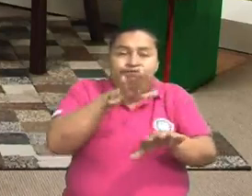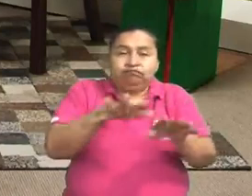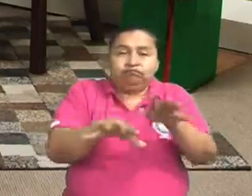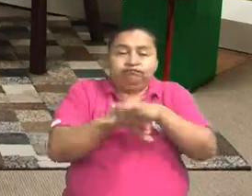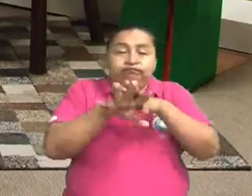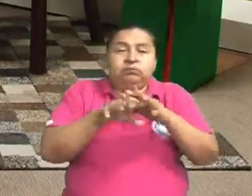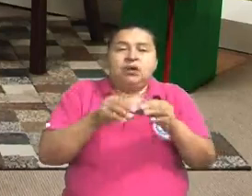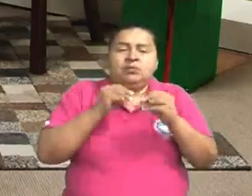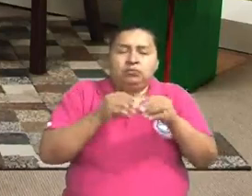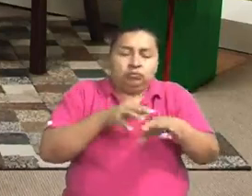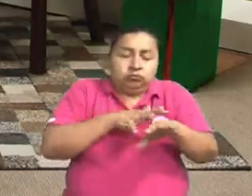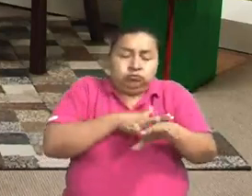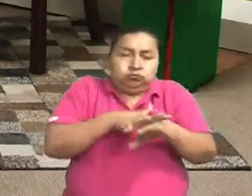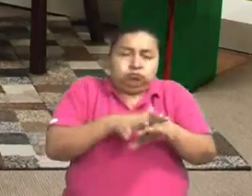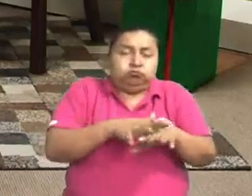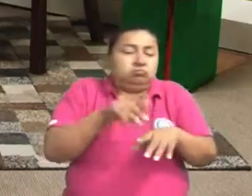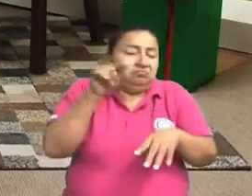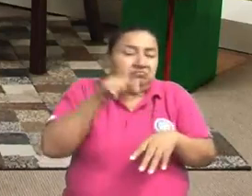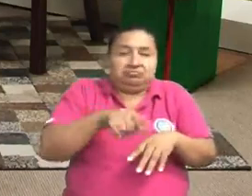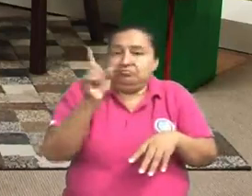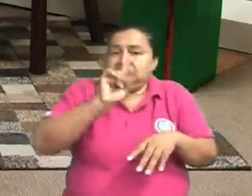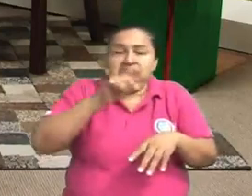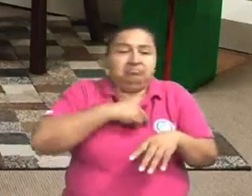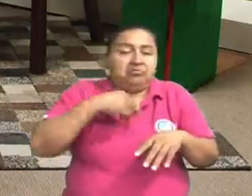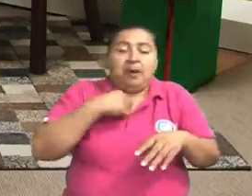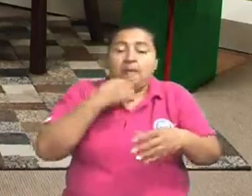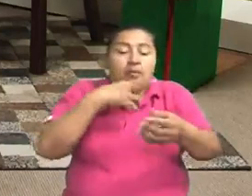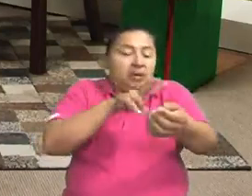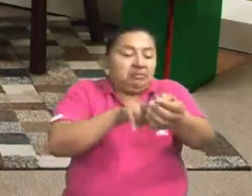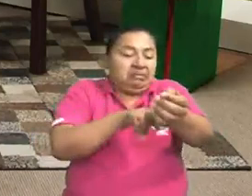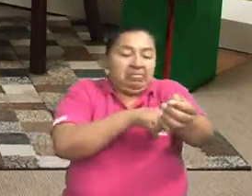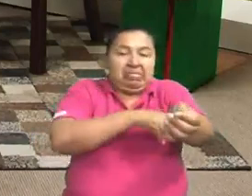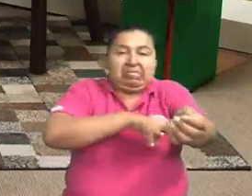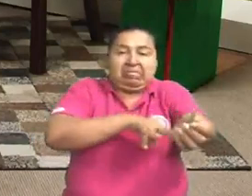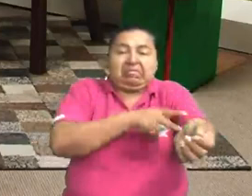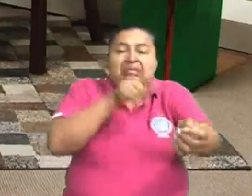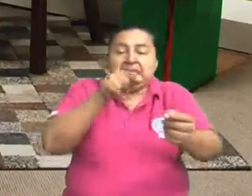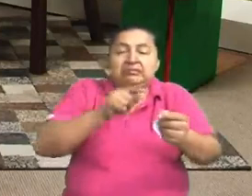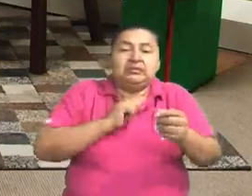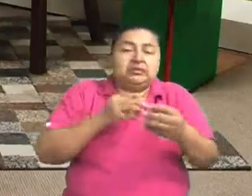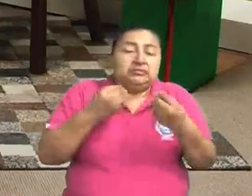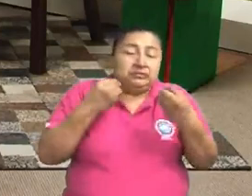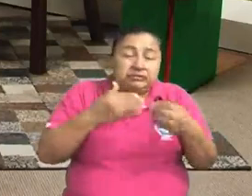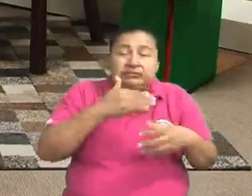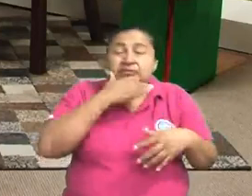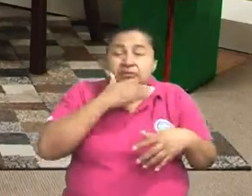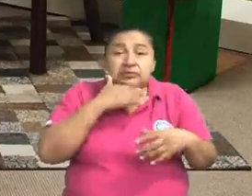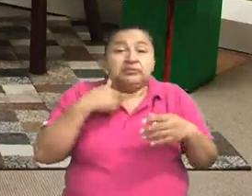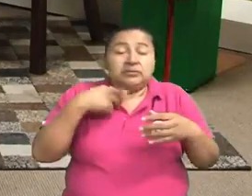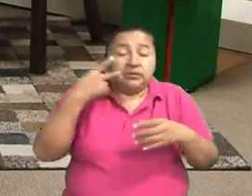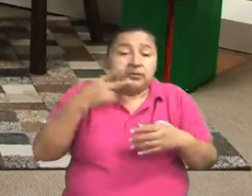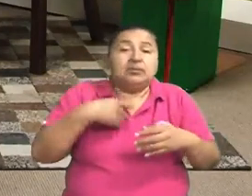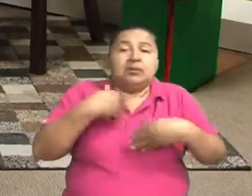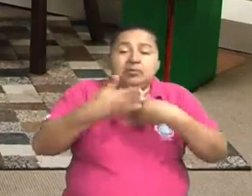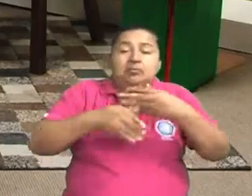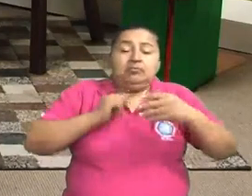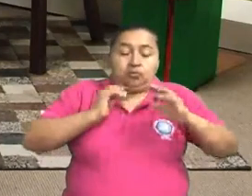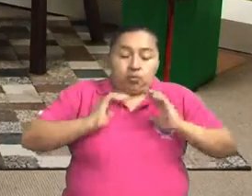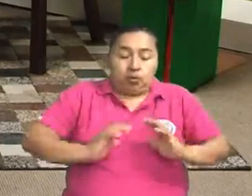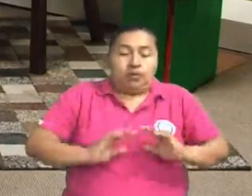con retención de líquido, está contraindicada, con unas varices tortuosas, también, si vamos a trabajar miembros inferiores,